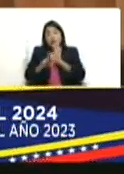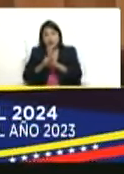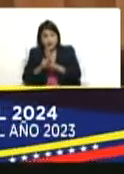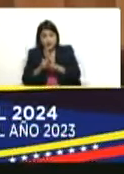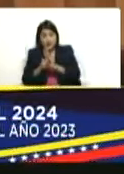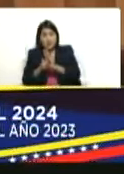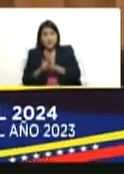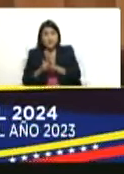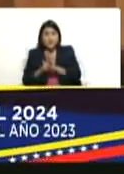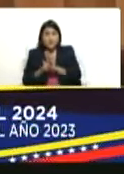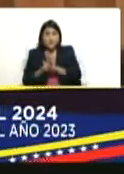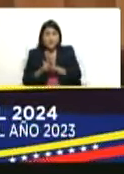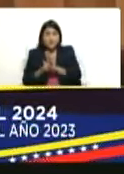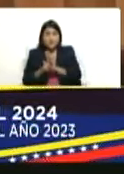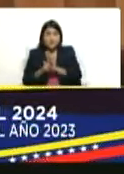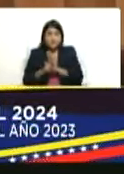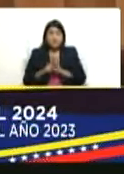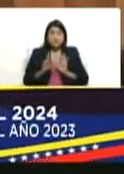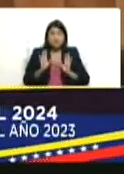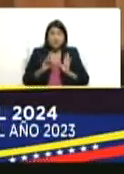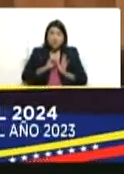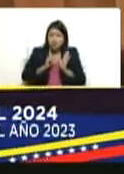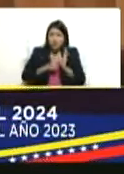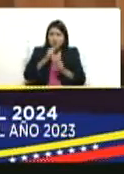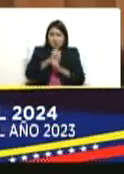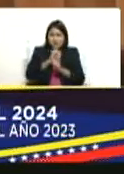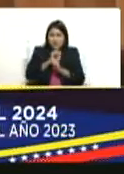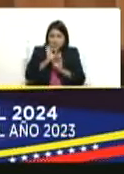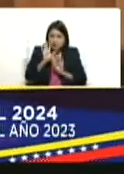del ejercicio de sus funciones.